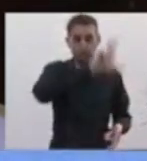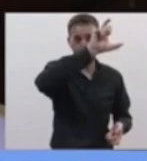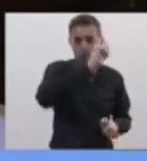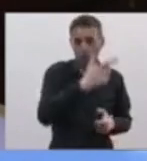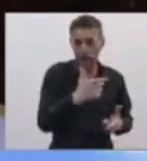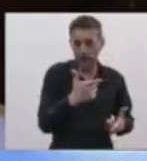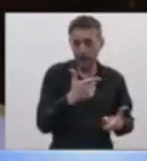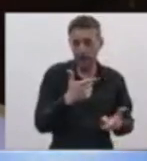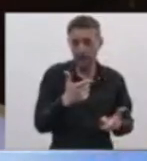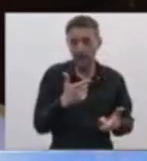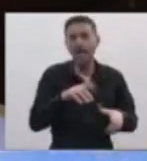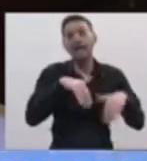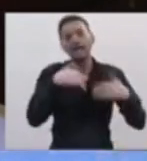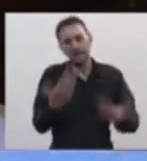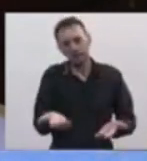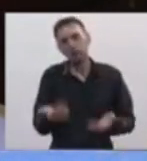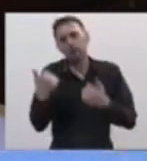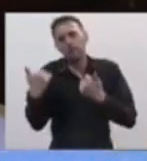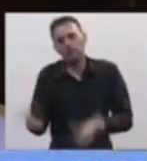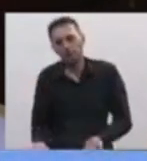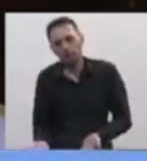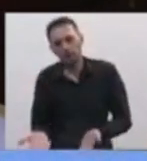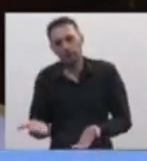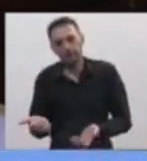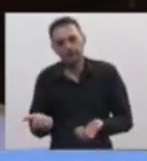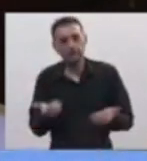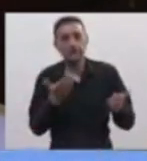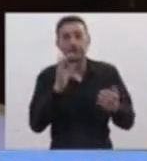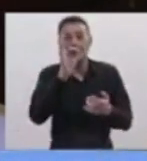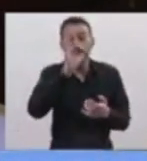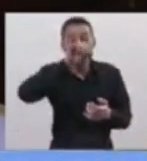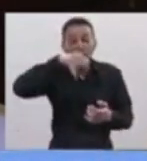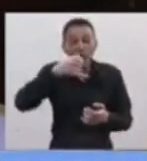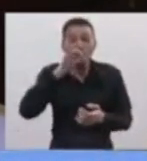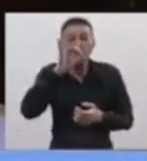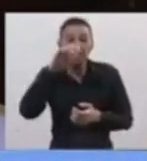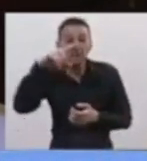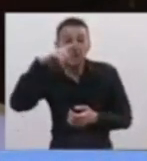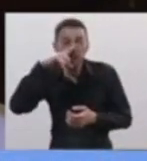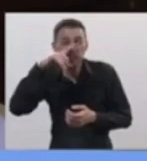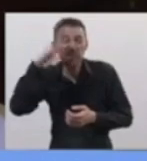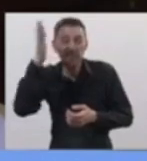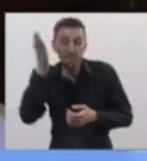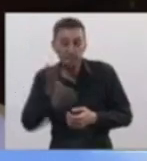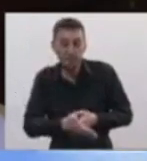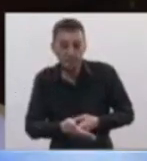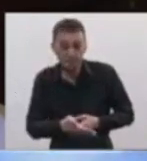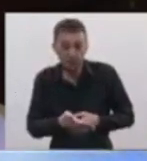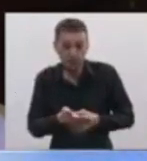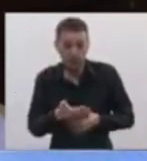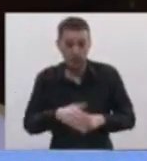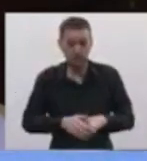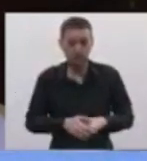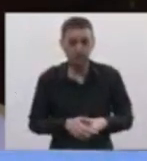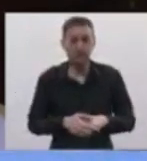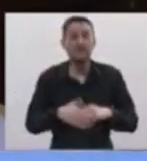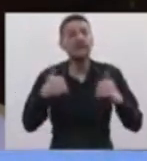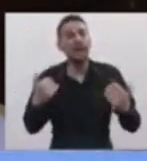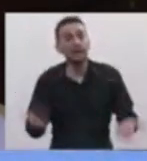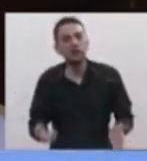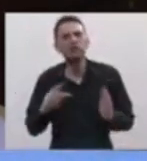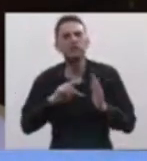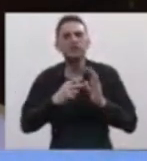de la misma manera que el aumento de beneficiarios desde el 0 7 por ciento cuando el crecimiento vegetativo del 3 por ciento eso quiere decir